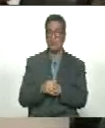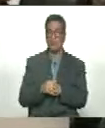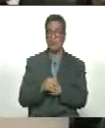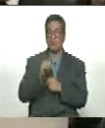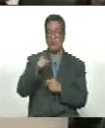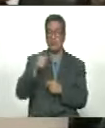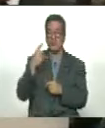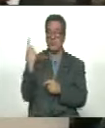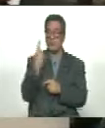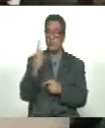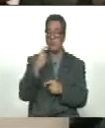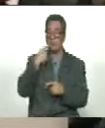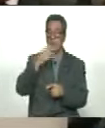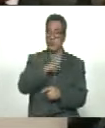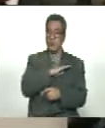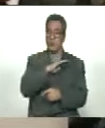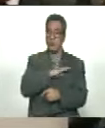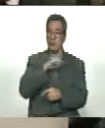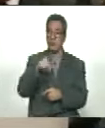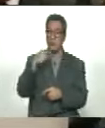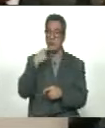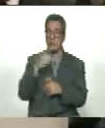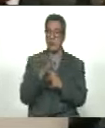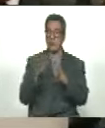Y eso no se nos puede achacar a nosotros,